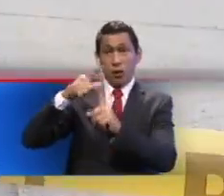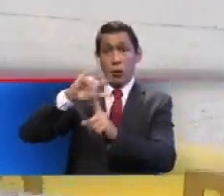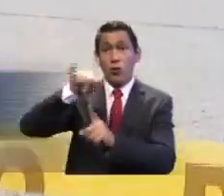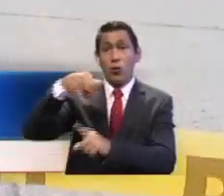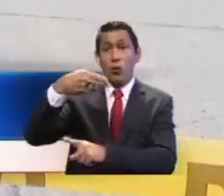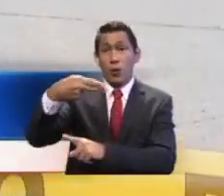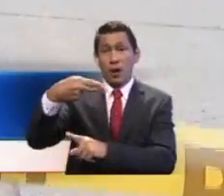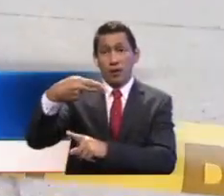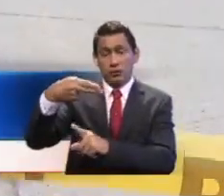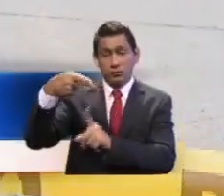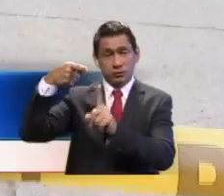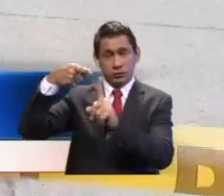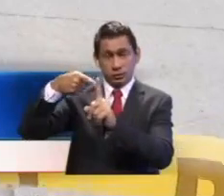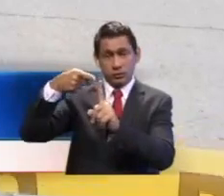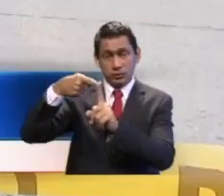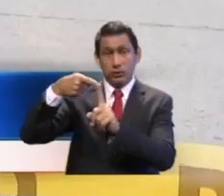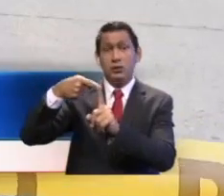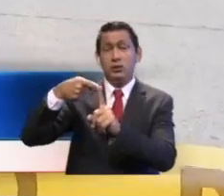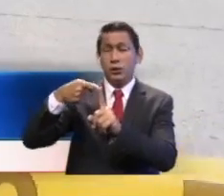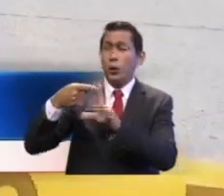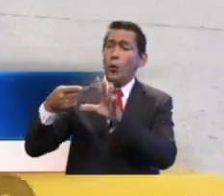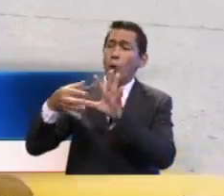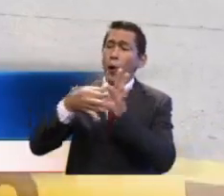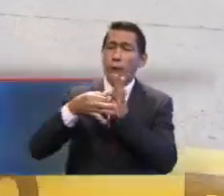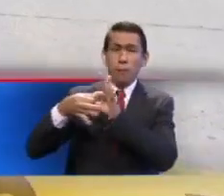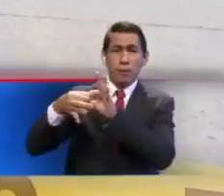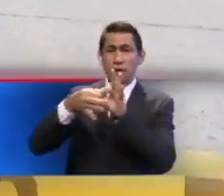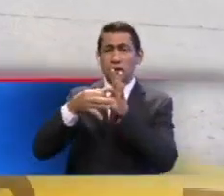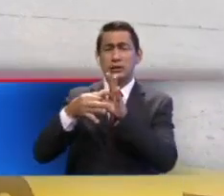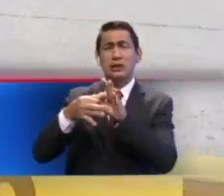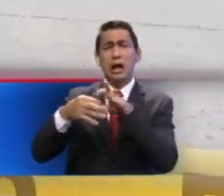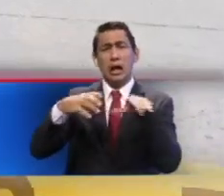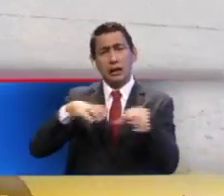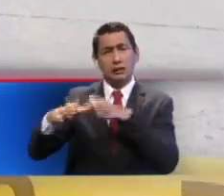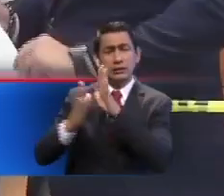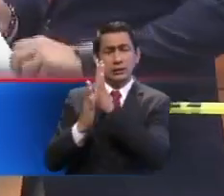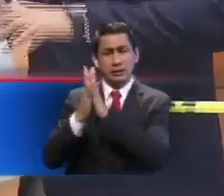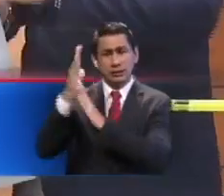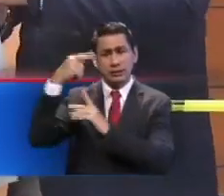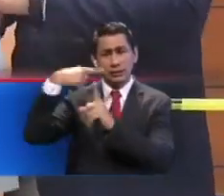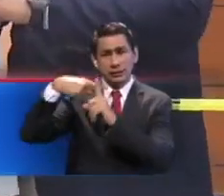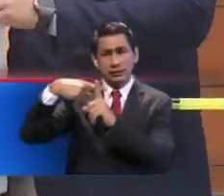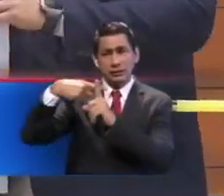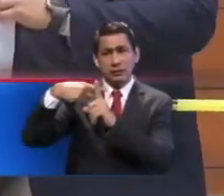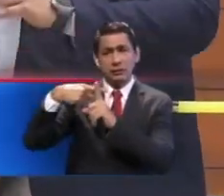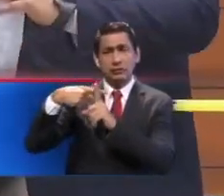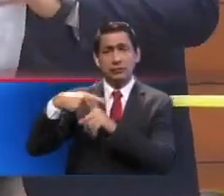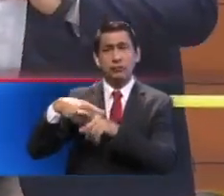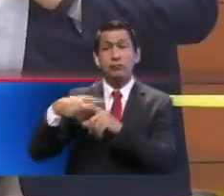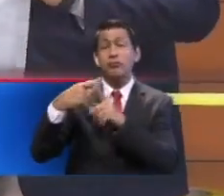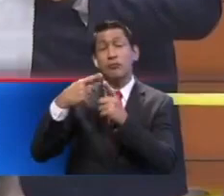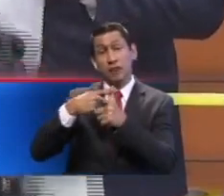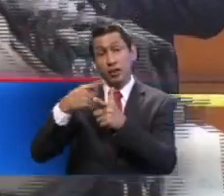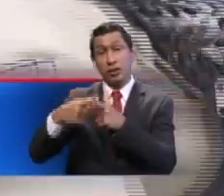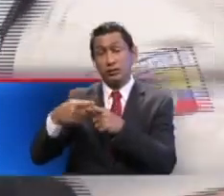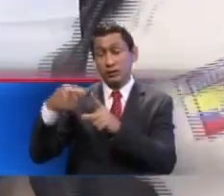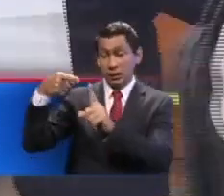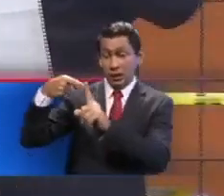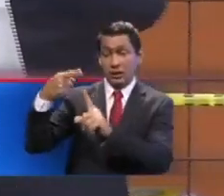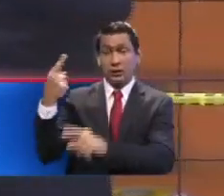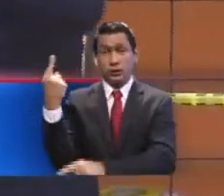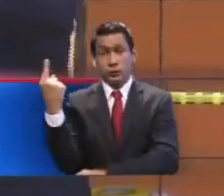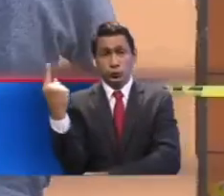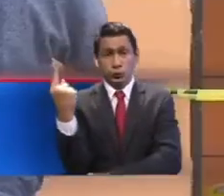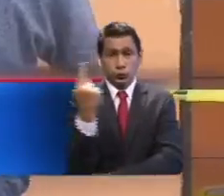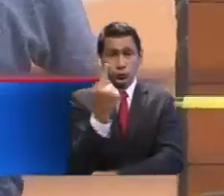Jehová y venía predicando con otros compañeros, pero como ella vive para acá, los hermanos iban para allí, entonces ella cogió este lado de